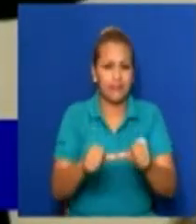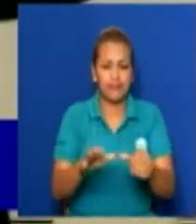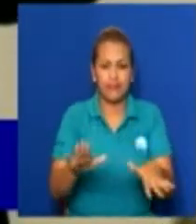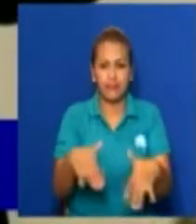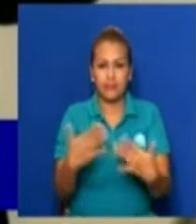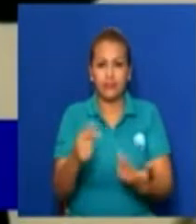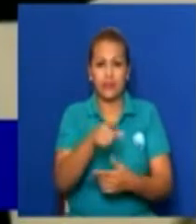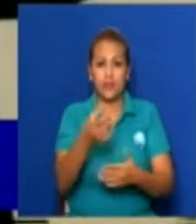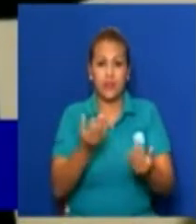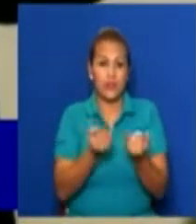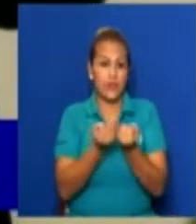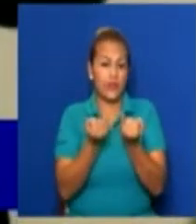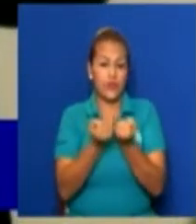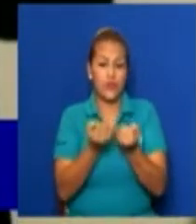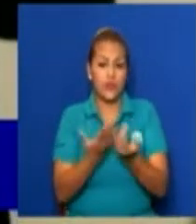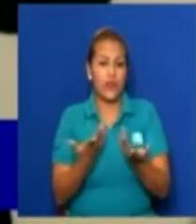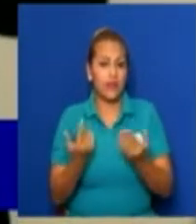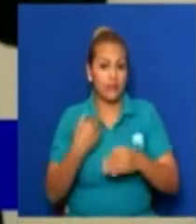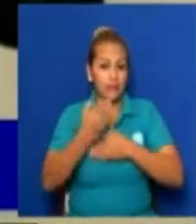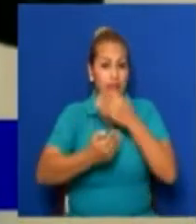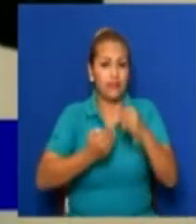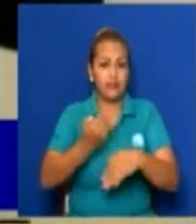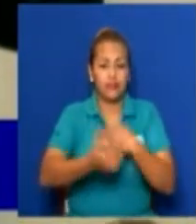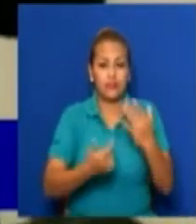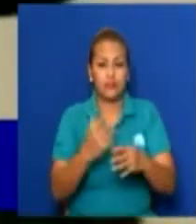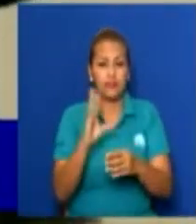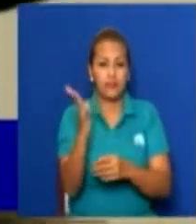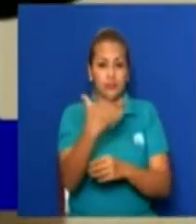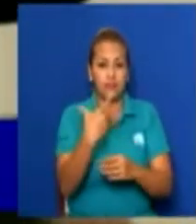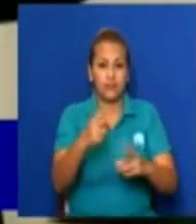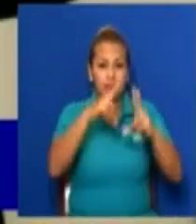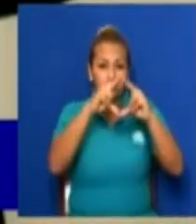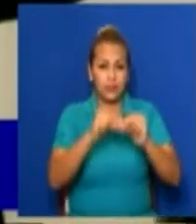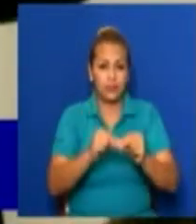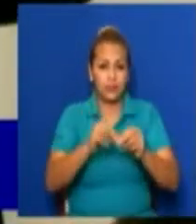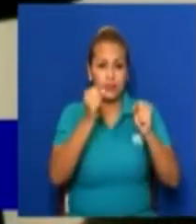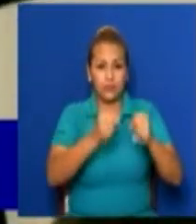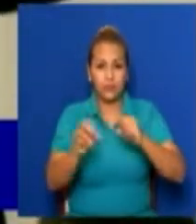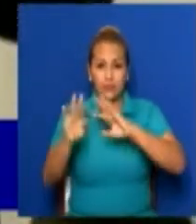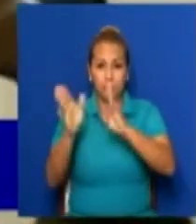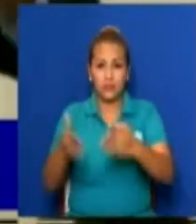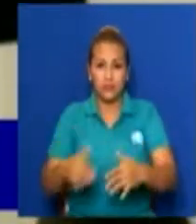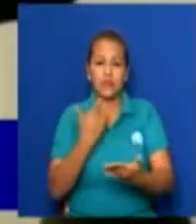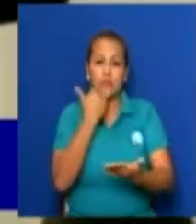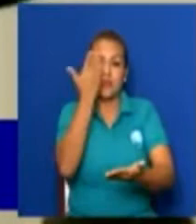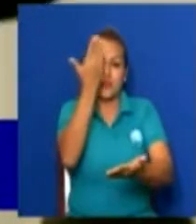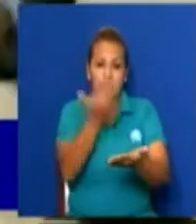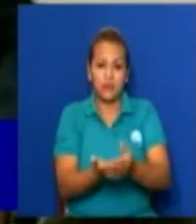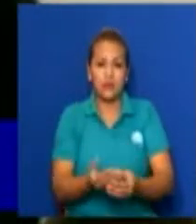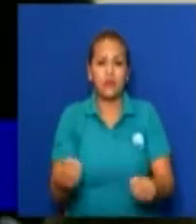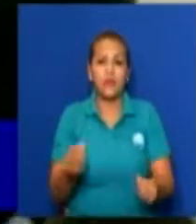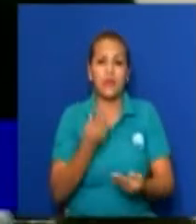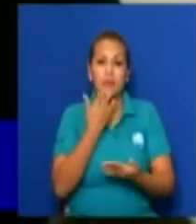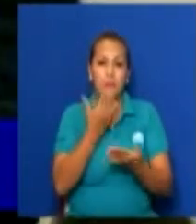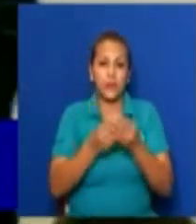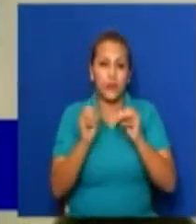un gran reto y creo que le darían a las y los nicaragüenses estabilidad en el trabajo. Gracias y buenos días.